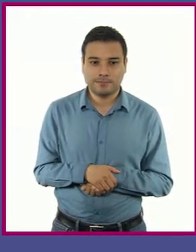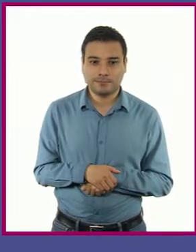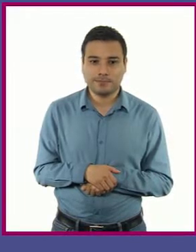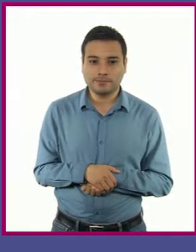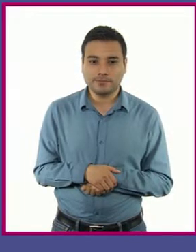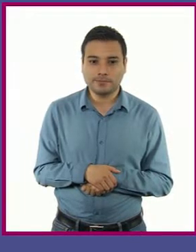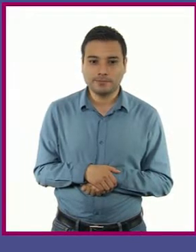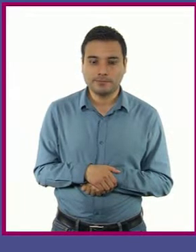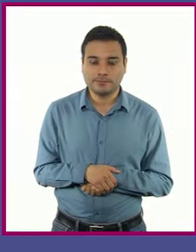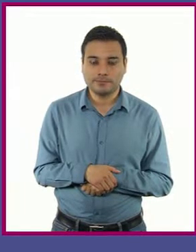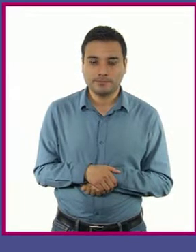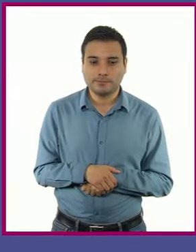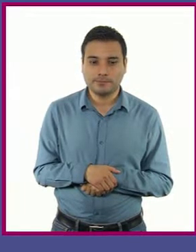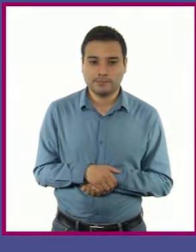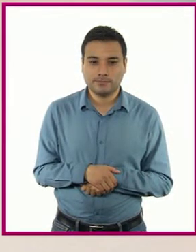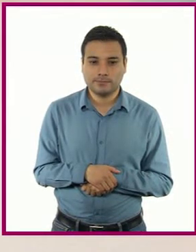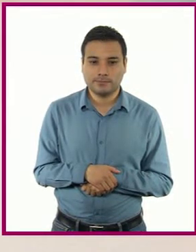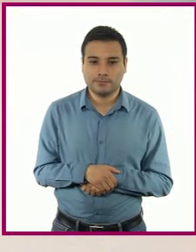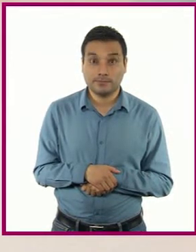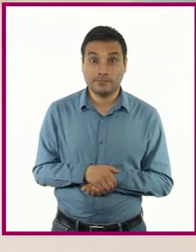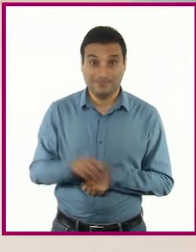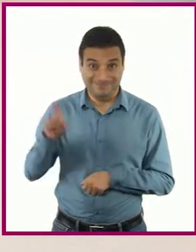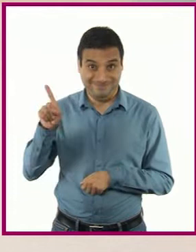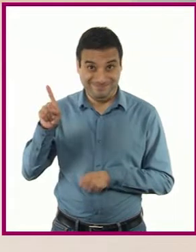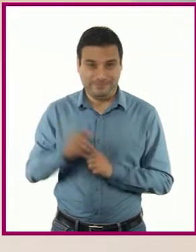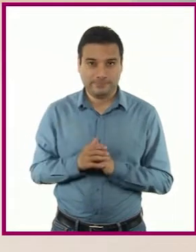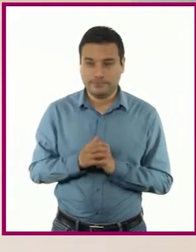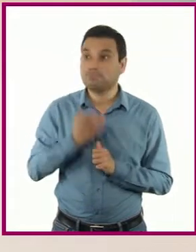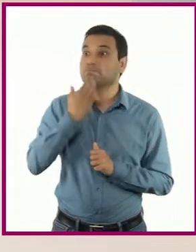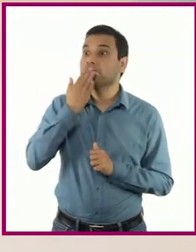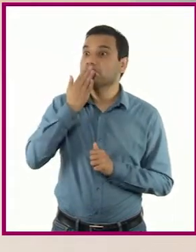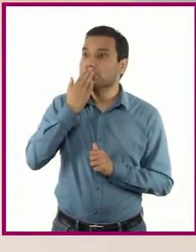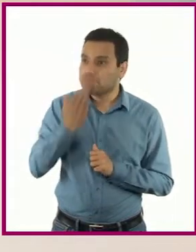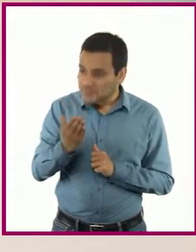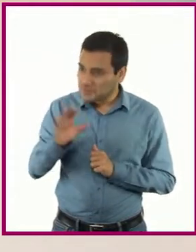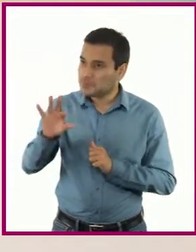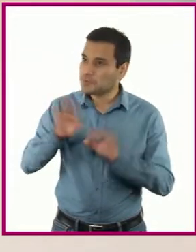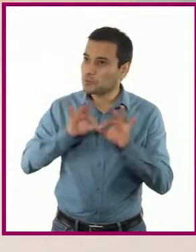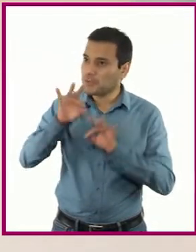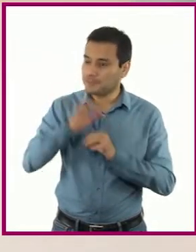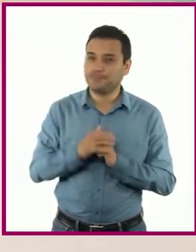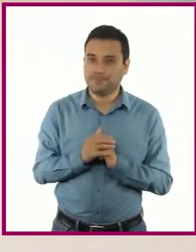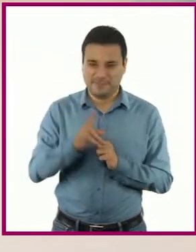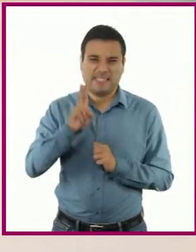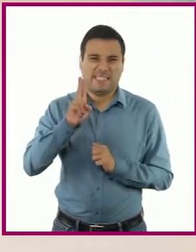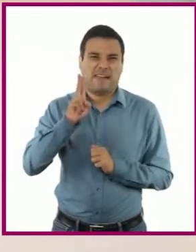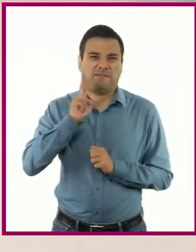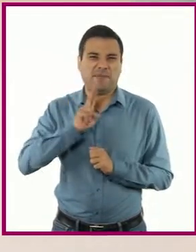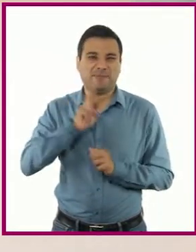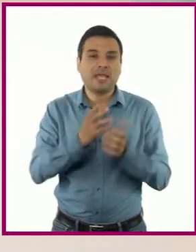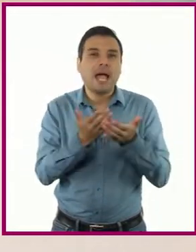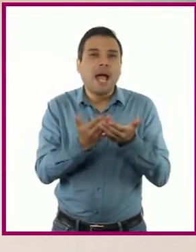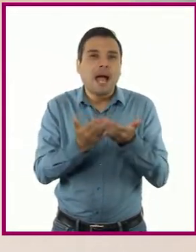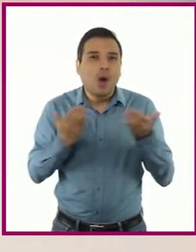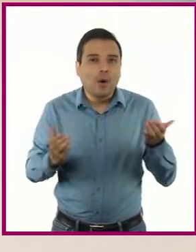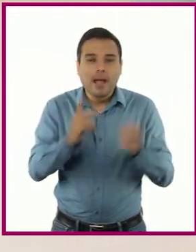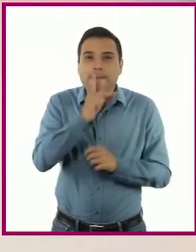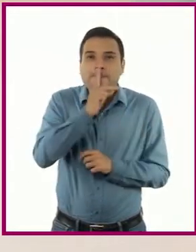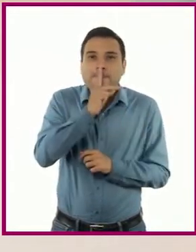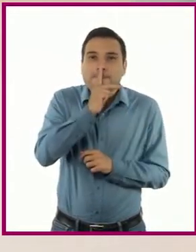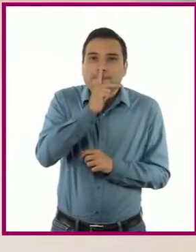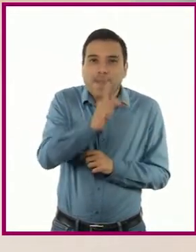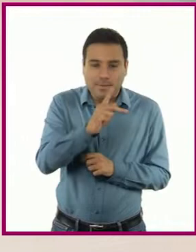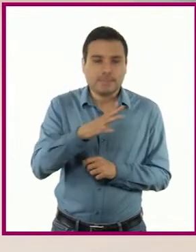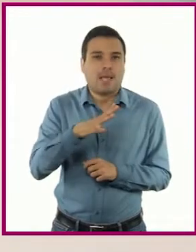muertos, amasar. Muy buena selección. Veamos ahora cuáles elegiste con